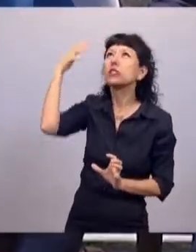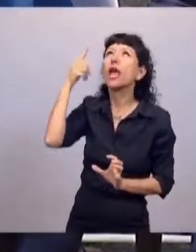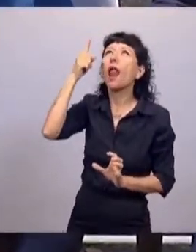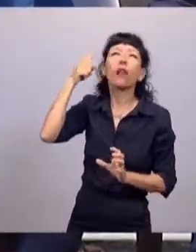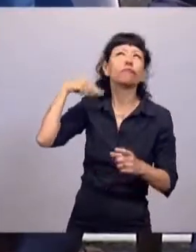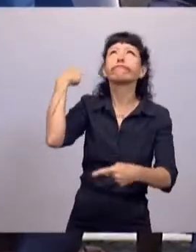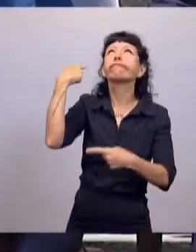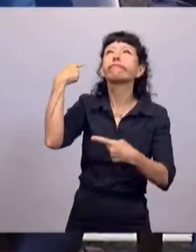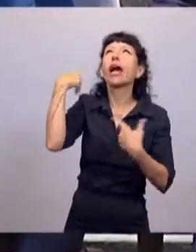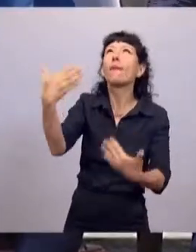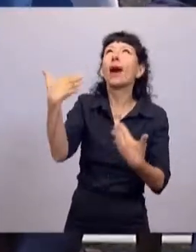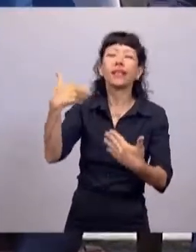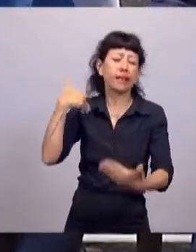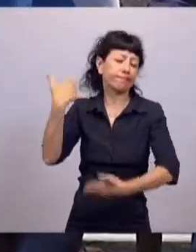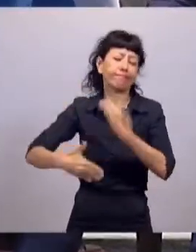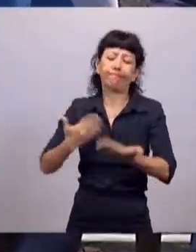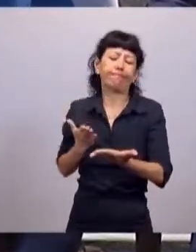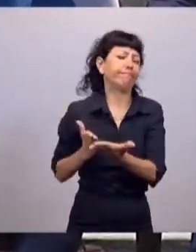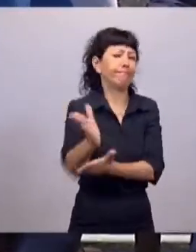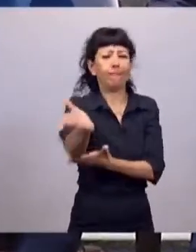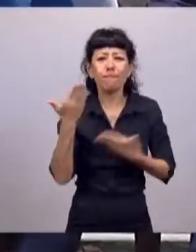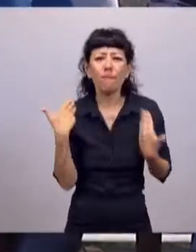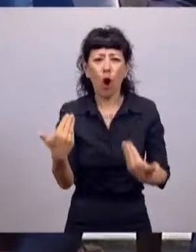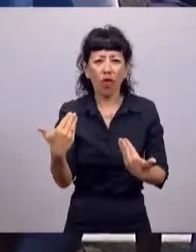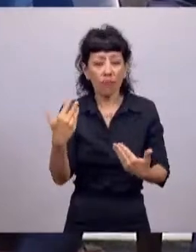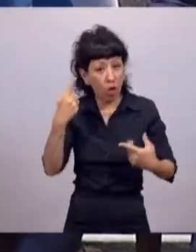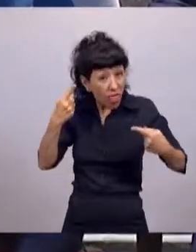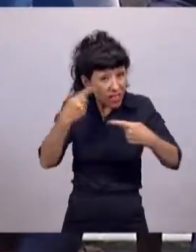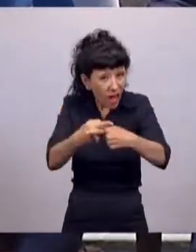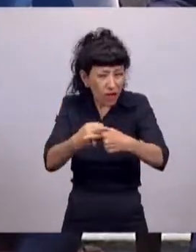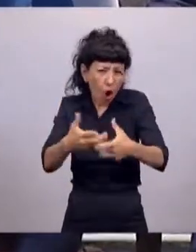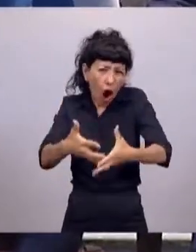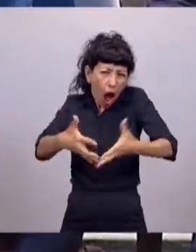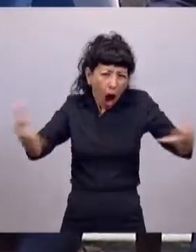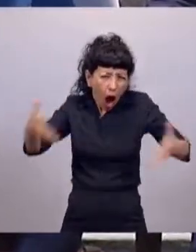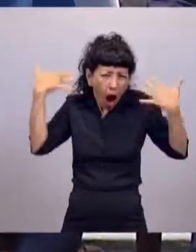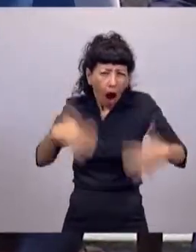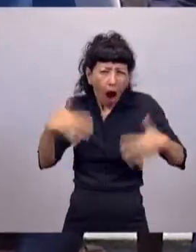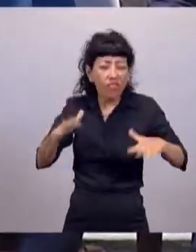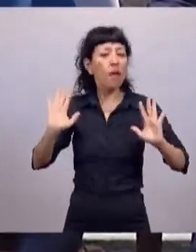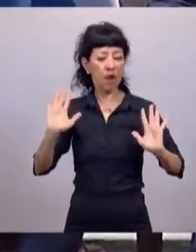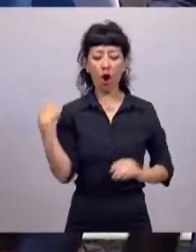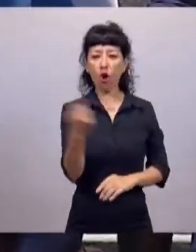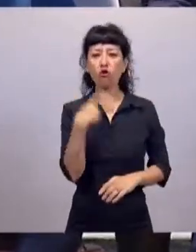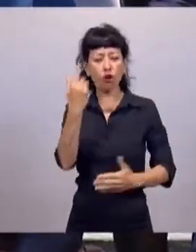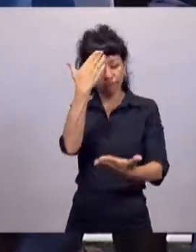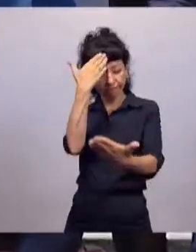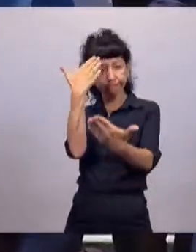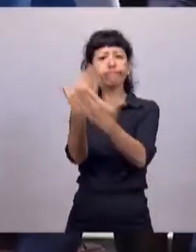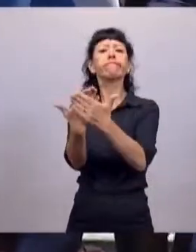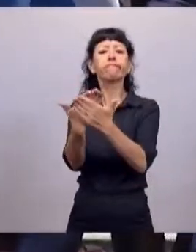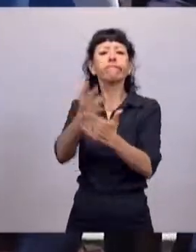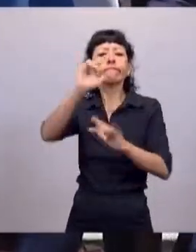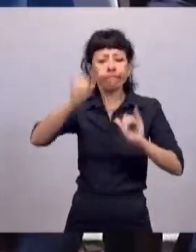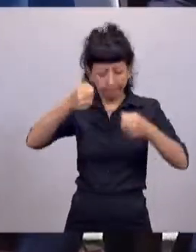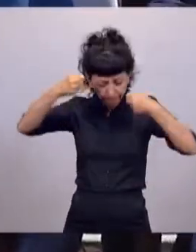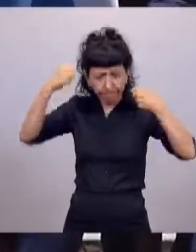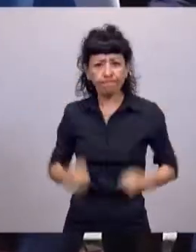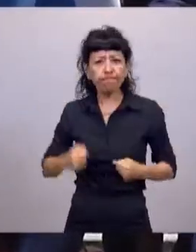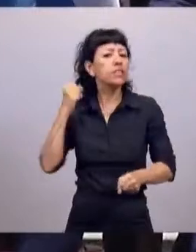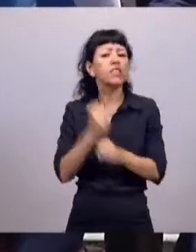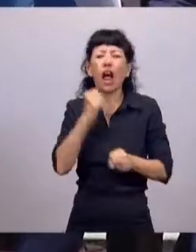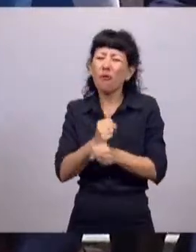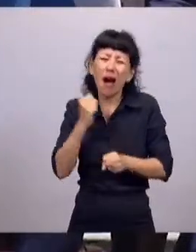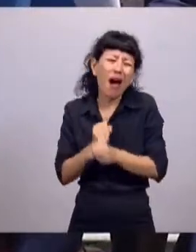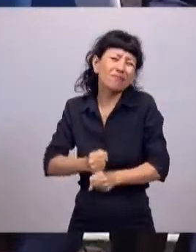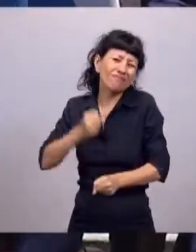ilimitada. El desafío es enorme, pero lo afrontaremos con convicción, trabajaremos sin